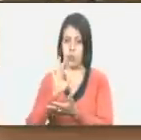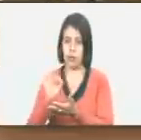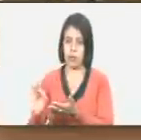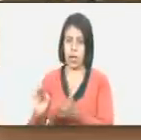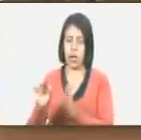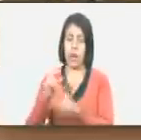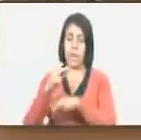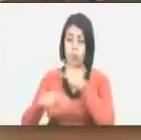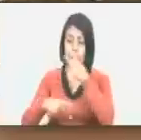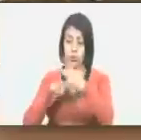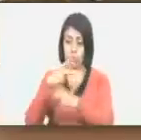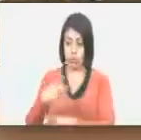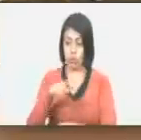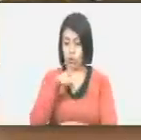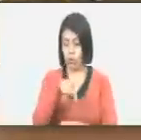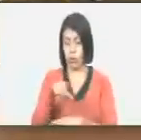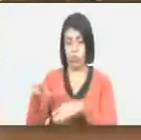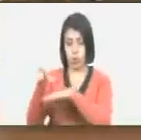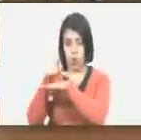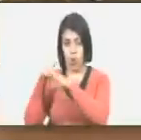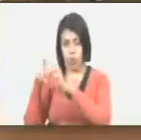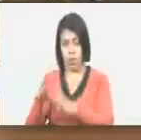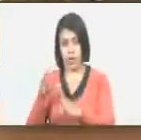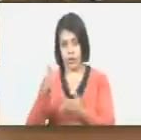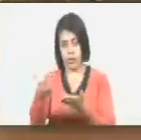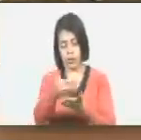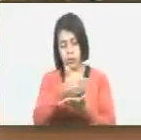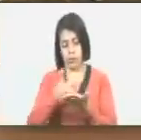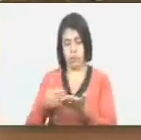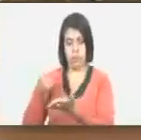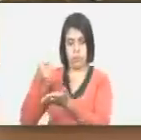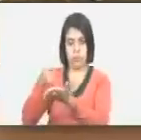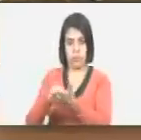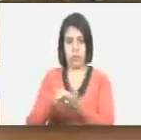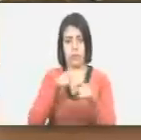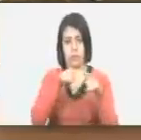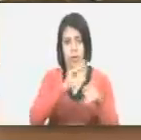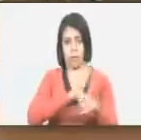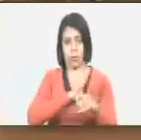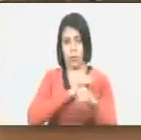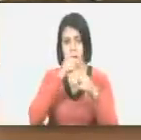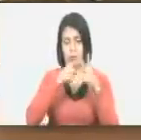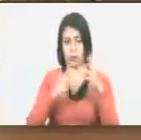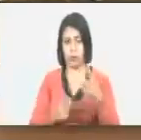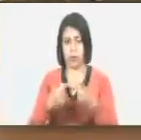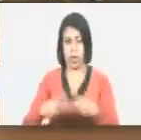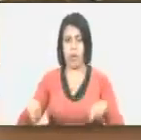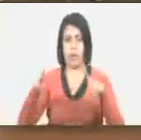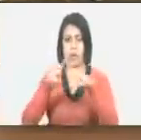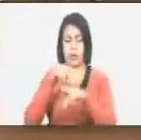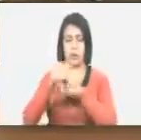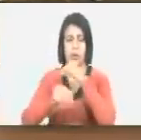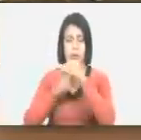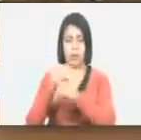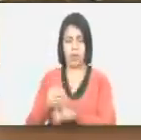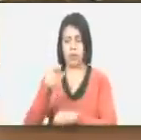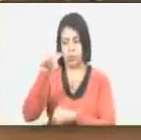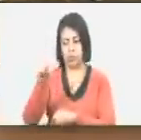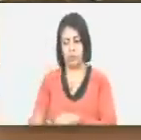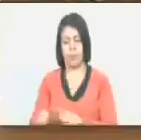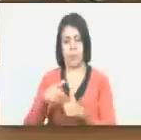del producto que el Estado obtenga por la liquidación de dichos bienes o del valor comercial de los